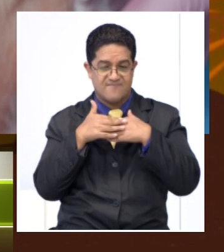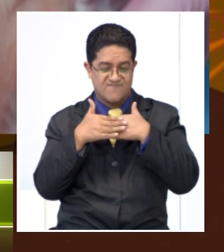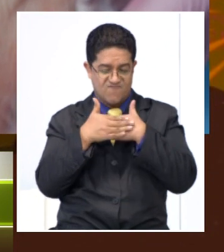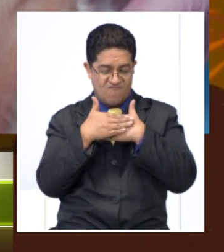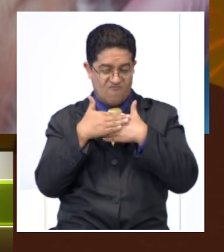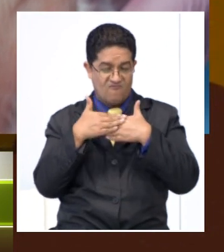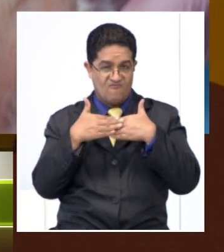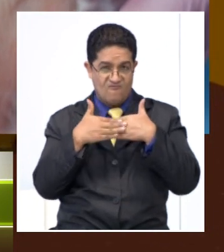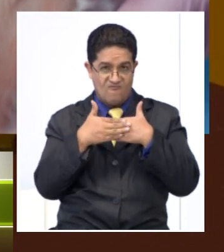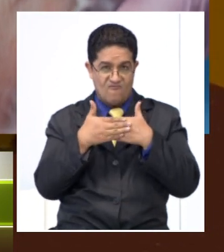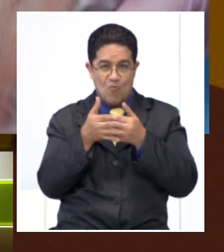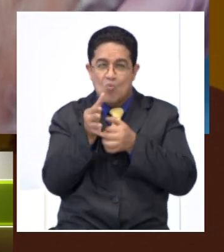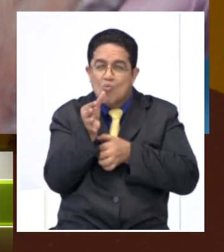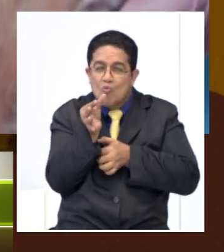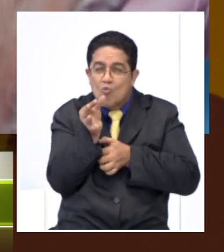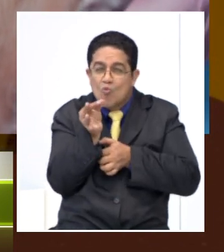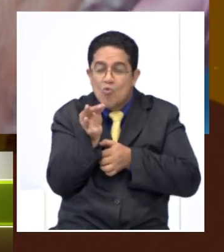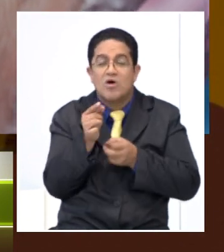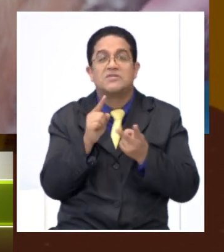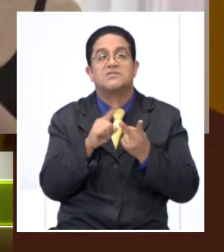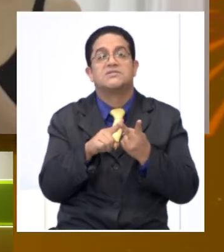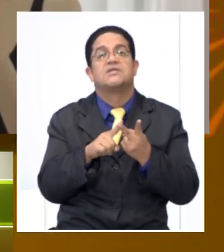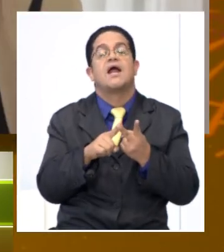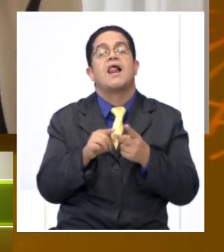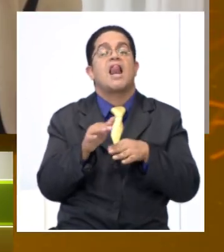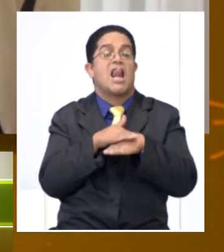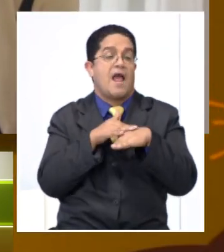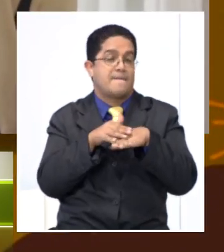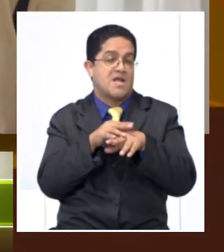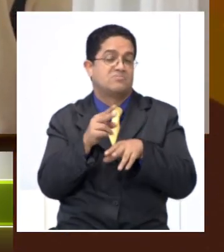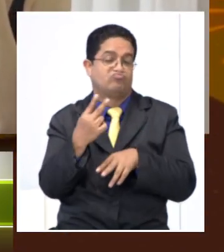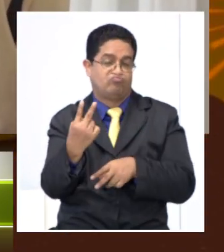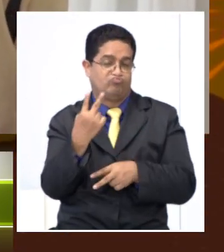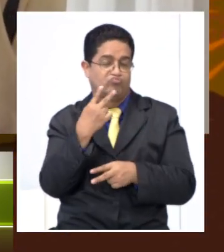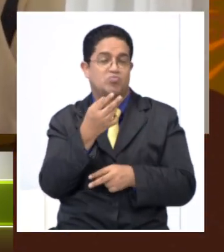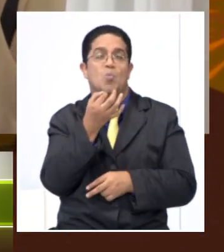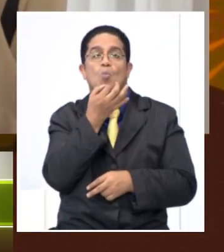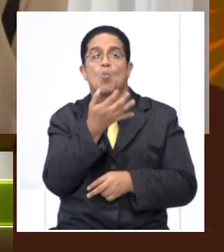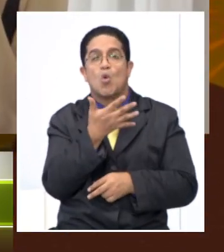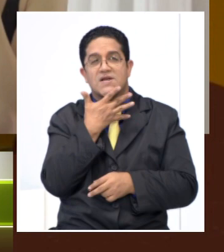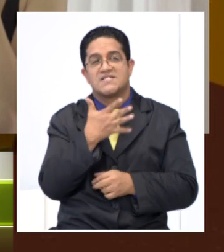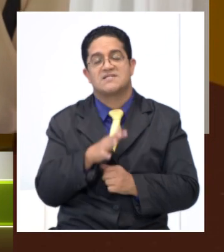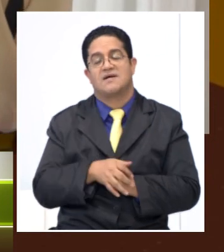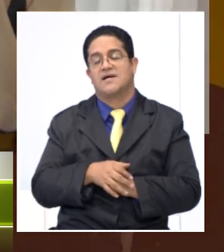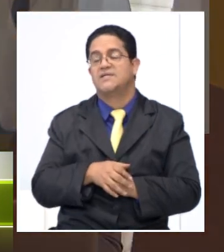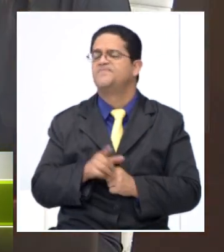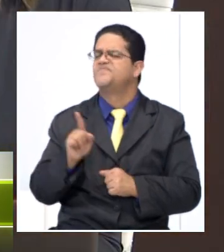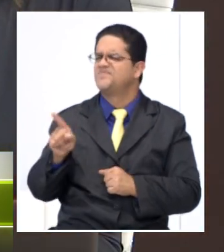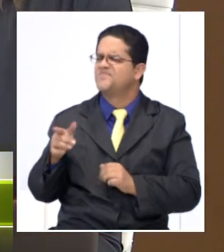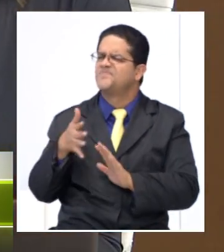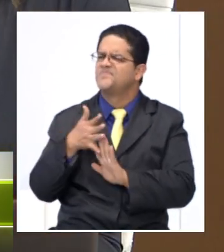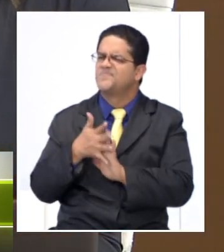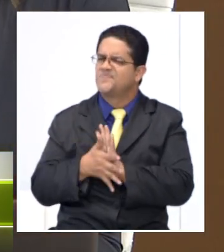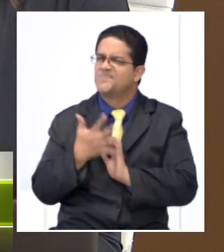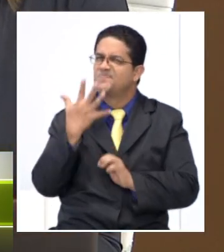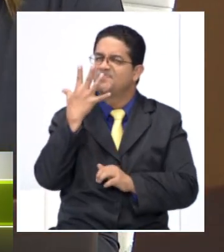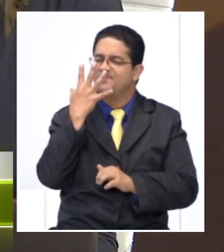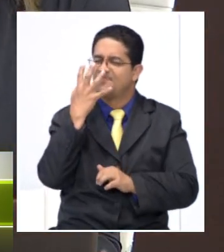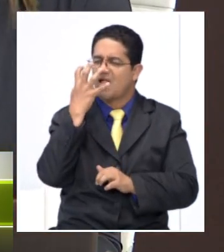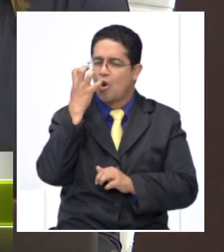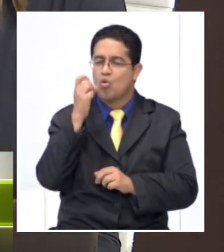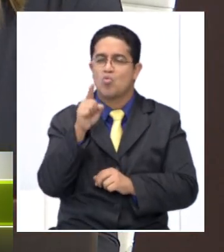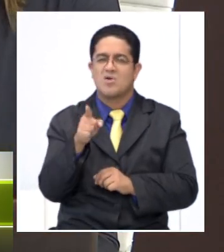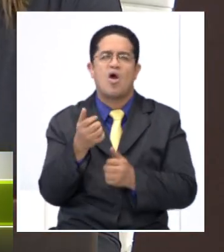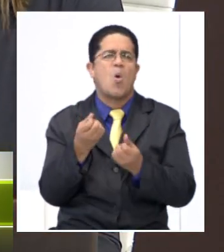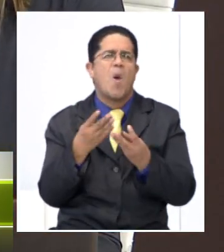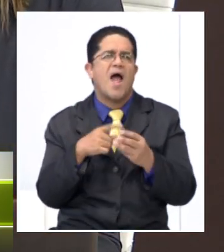fibroblasto y vamos a tener mayor producción de colágeno, la piel se va a ver mucho más bonita y hay firmeza en la piel. Con respecto a las arrugas, ¿cuántas